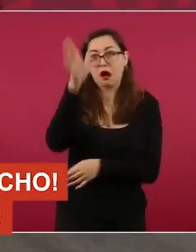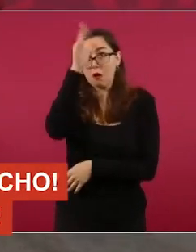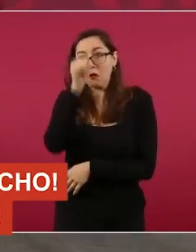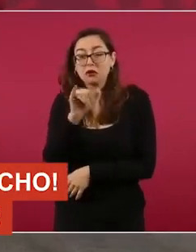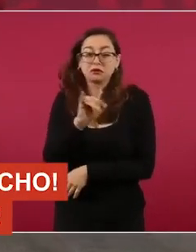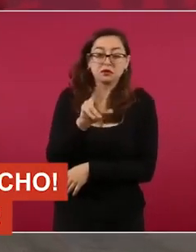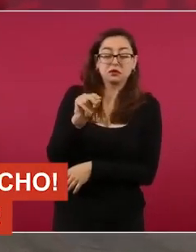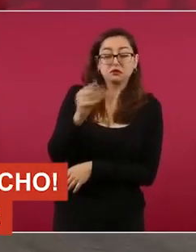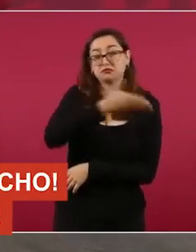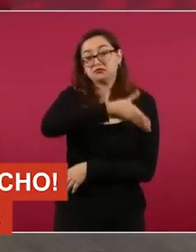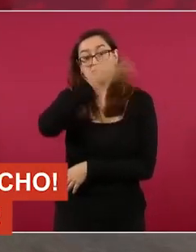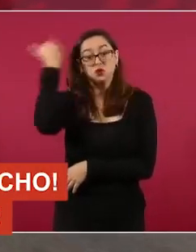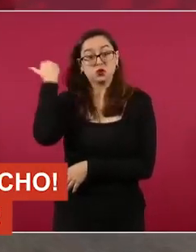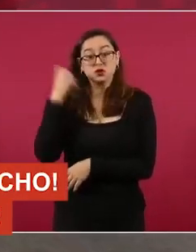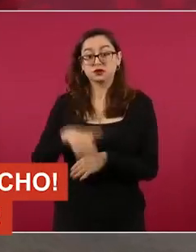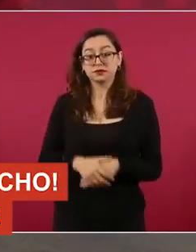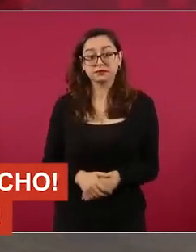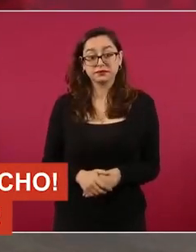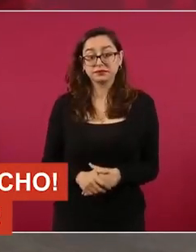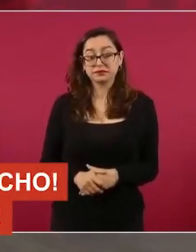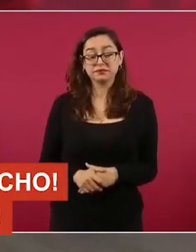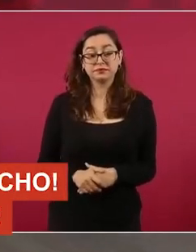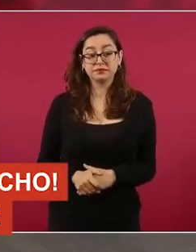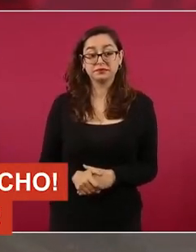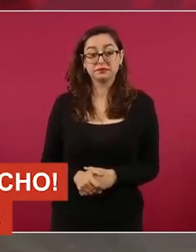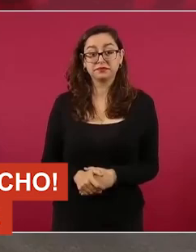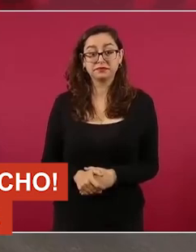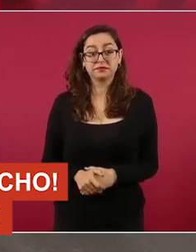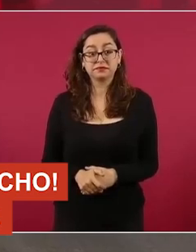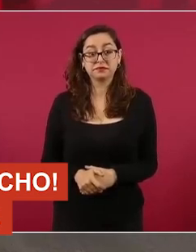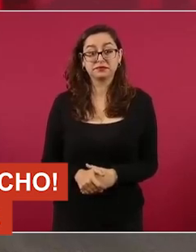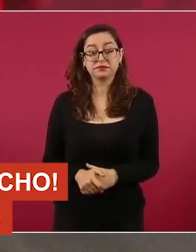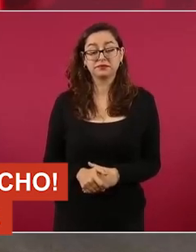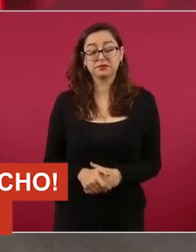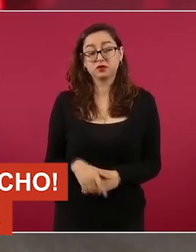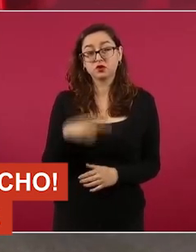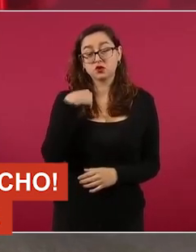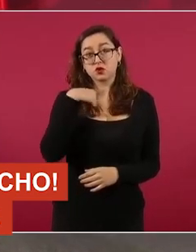Yo siento que es un deber de